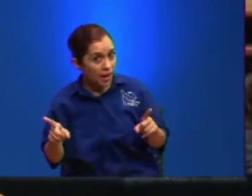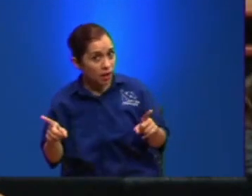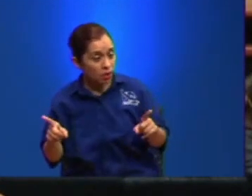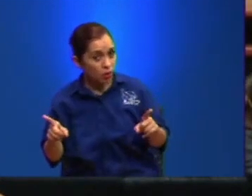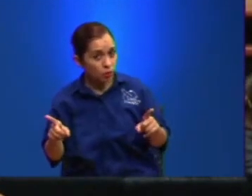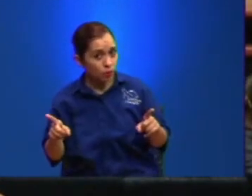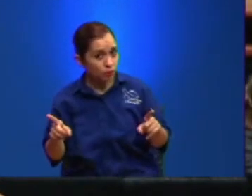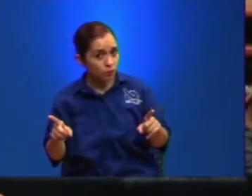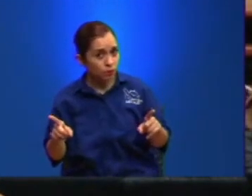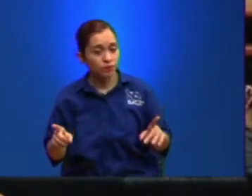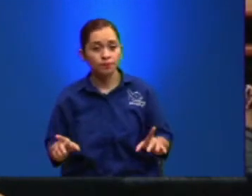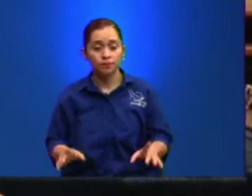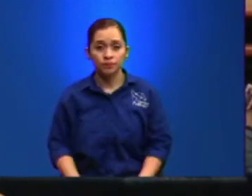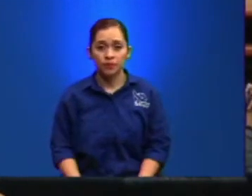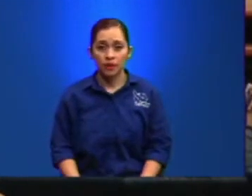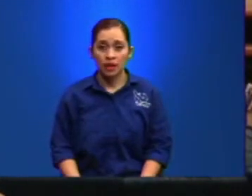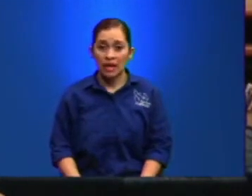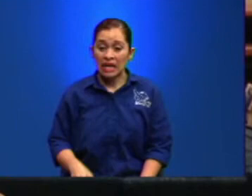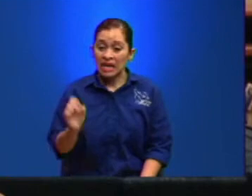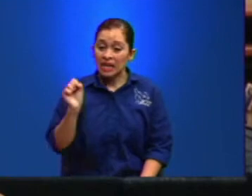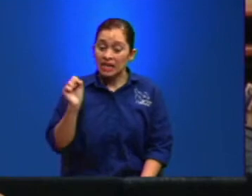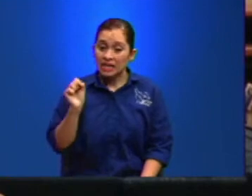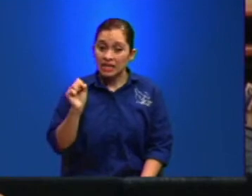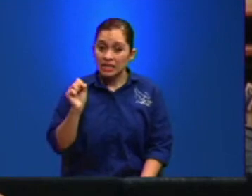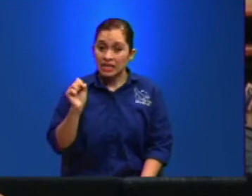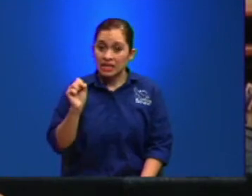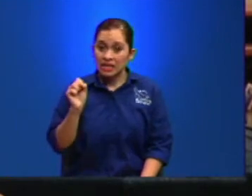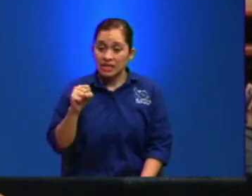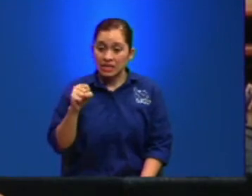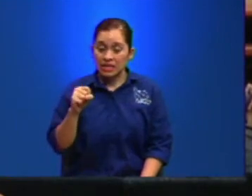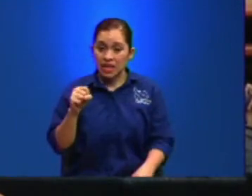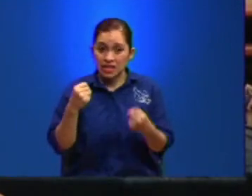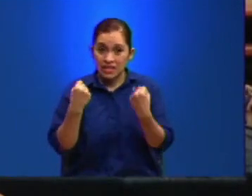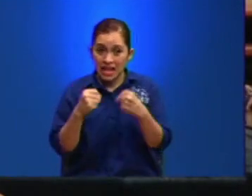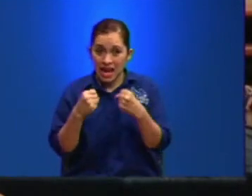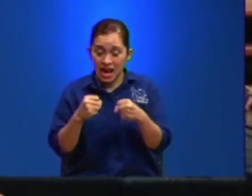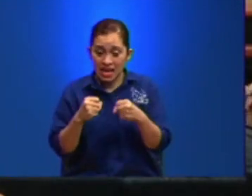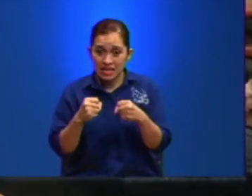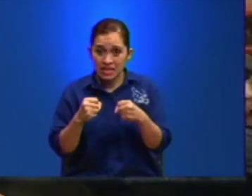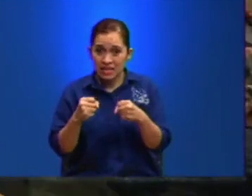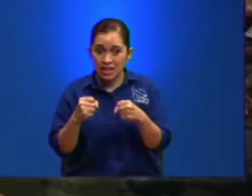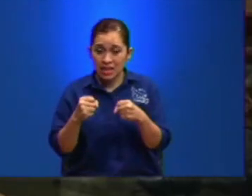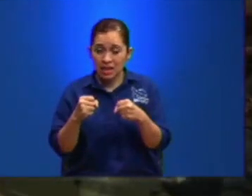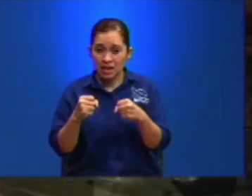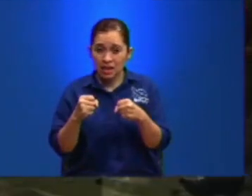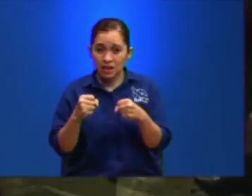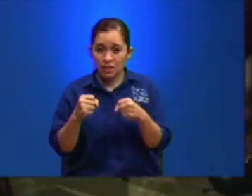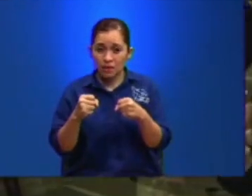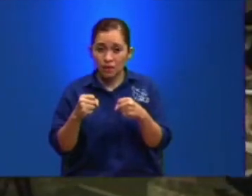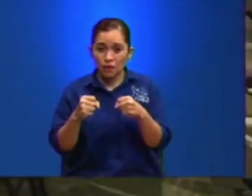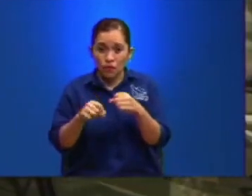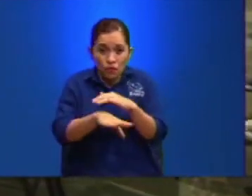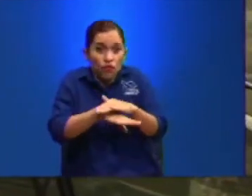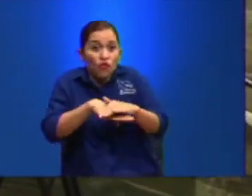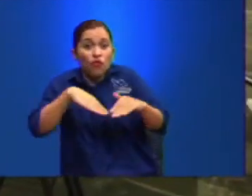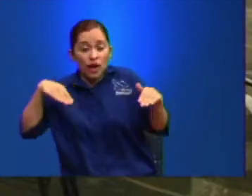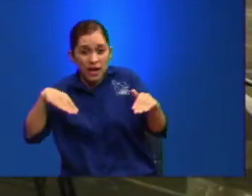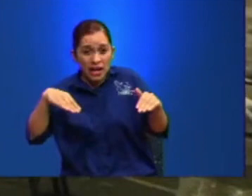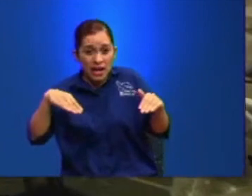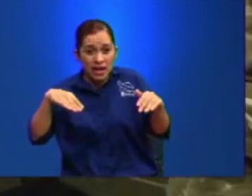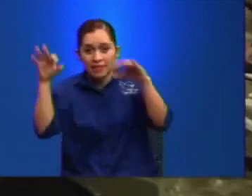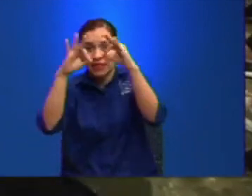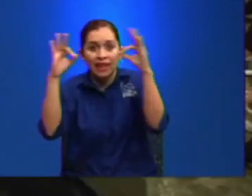pero si se sale del contexto que dios lo dejó ya no bueno es malo